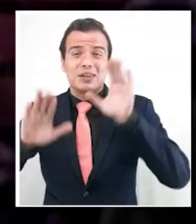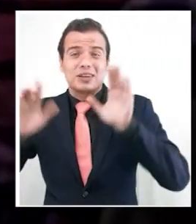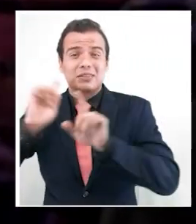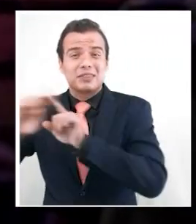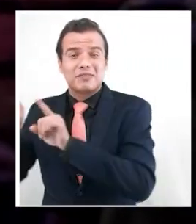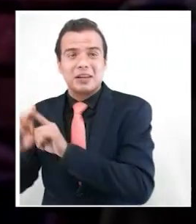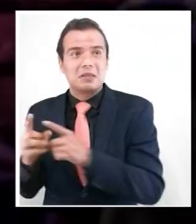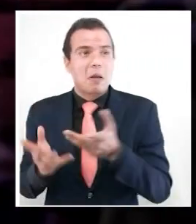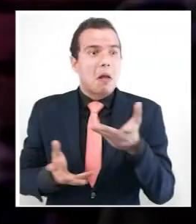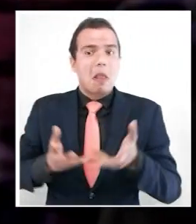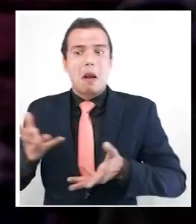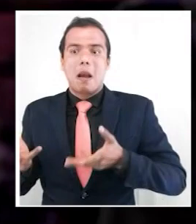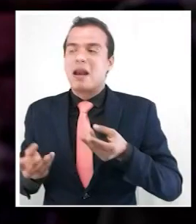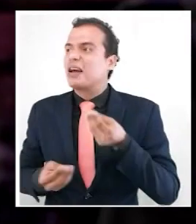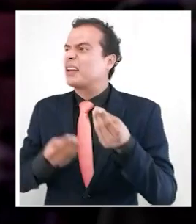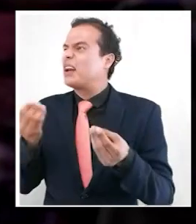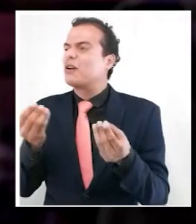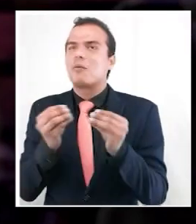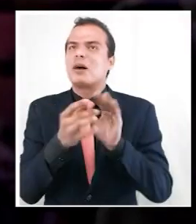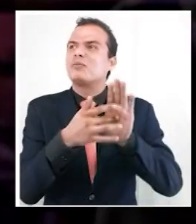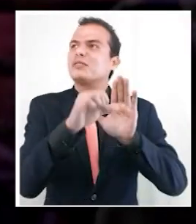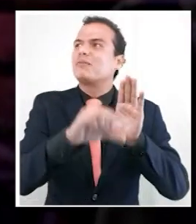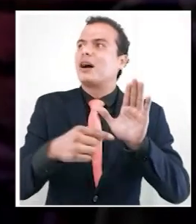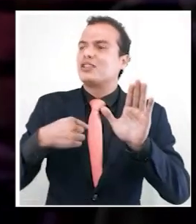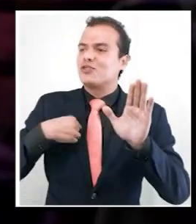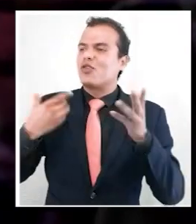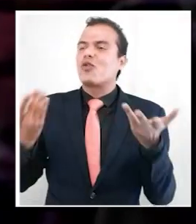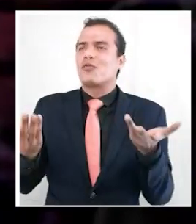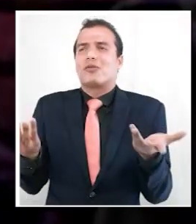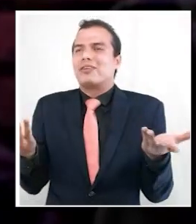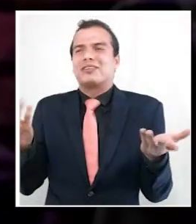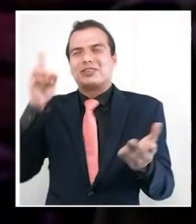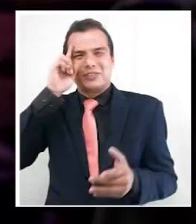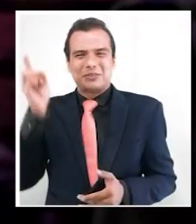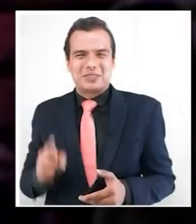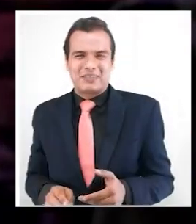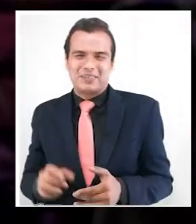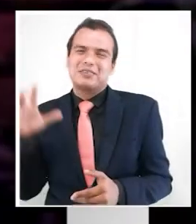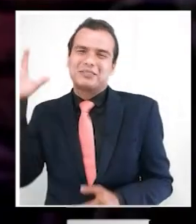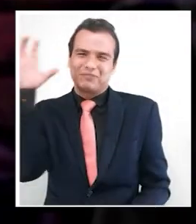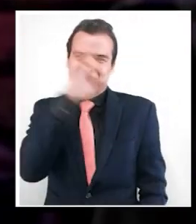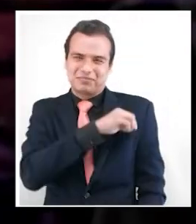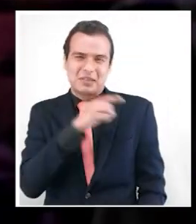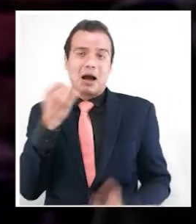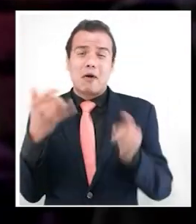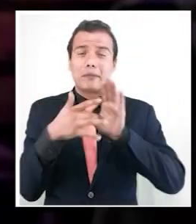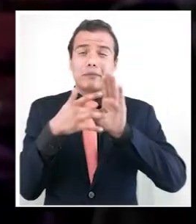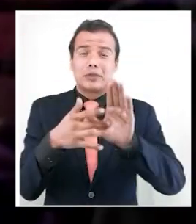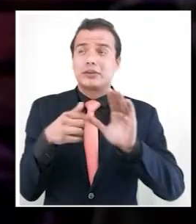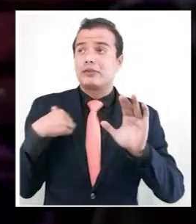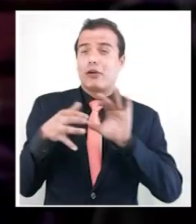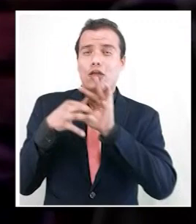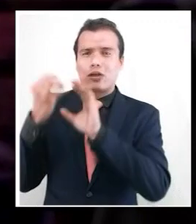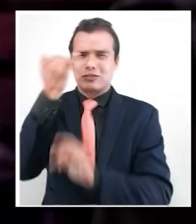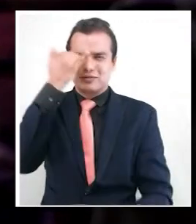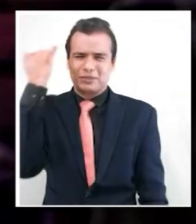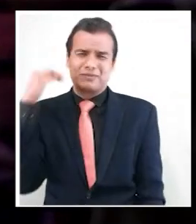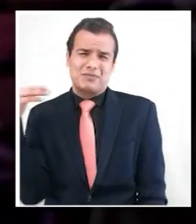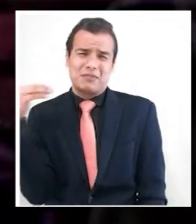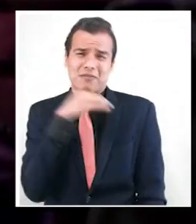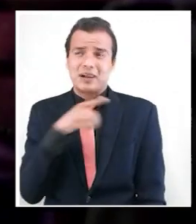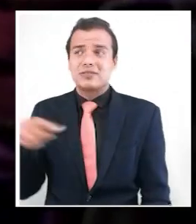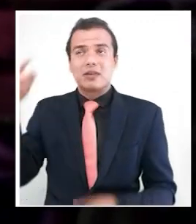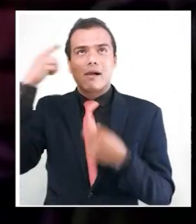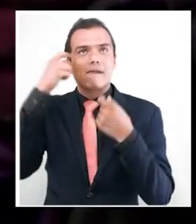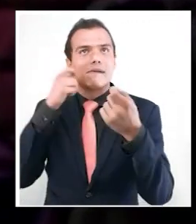Ortiz, entonces algunos candidatos se pegaron por de eso, que eso es el continuismo de Ospina. Eso es totalmente falso y eso es una infamia.